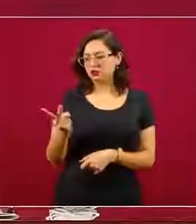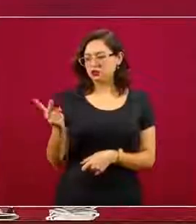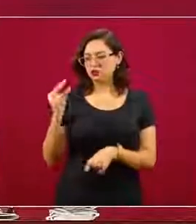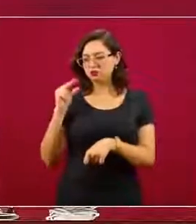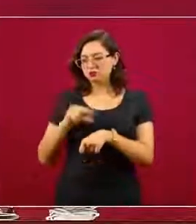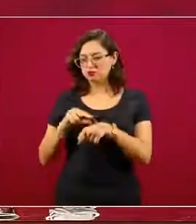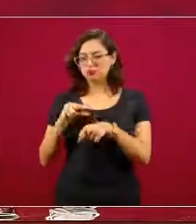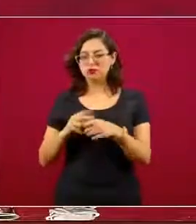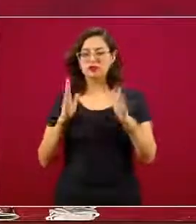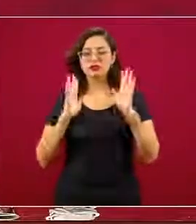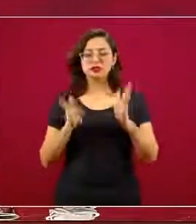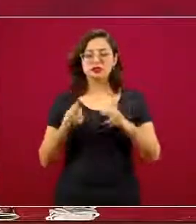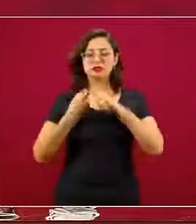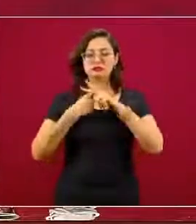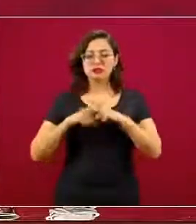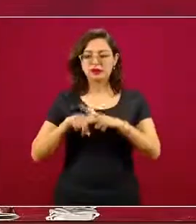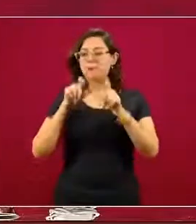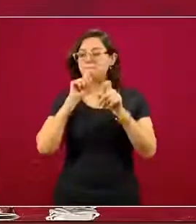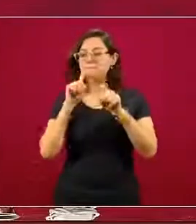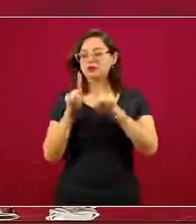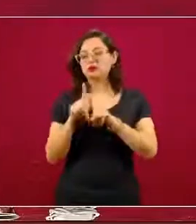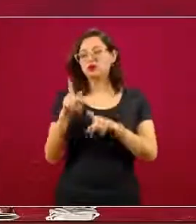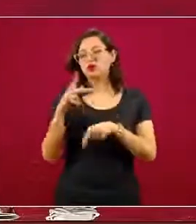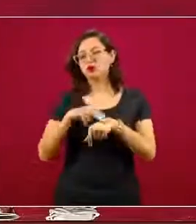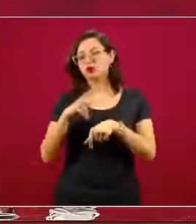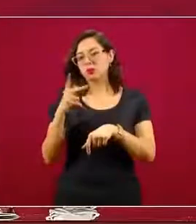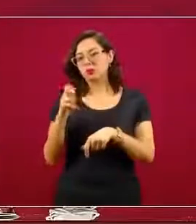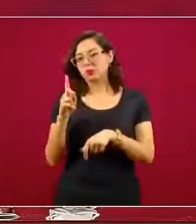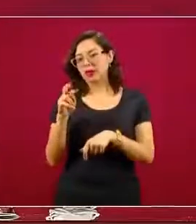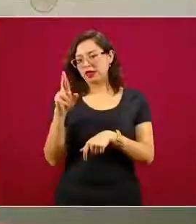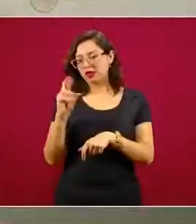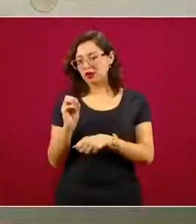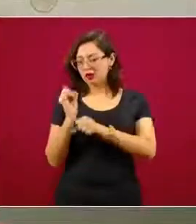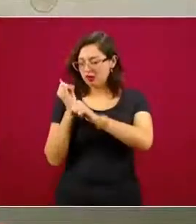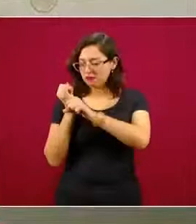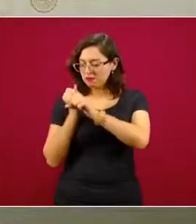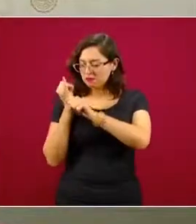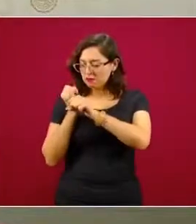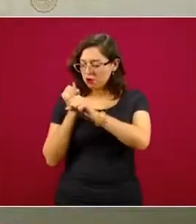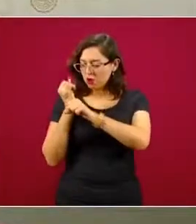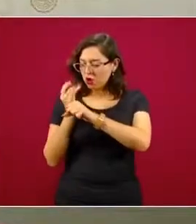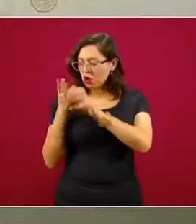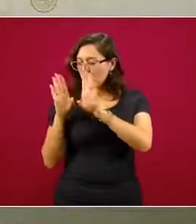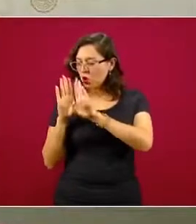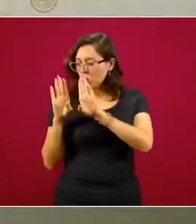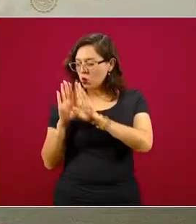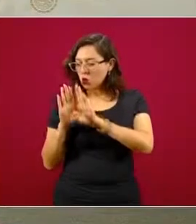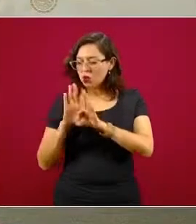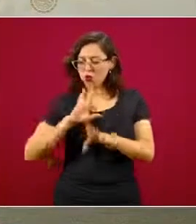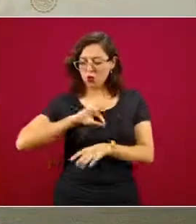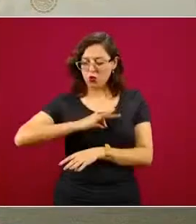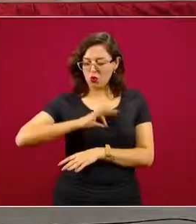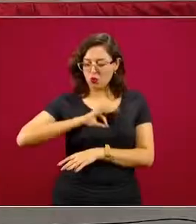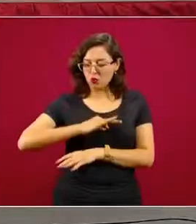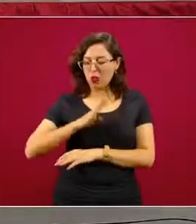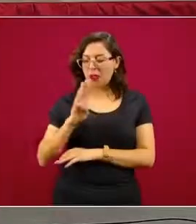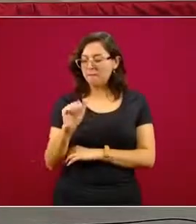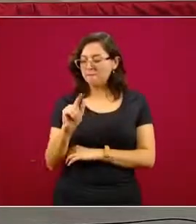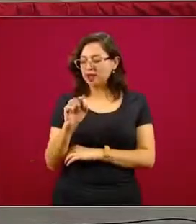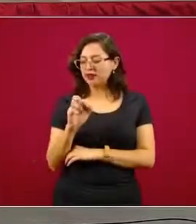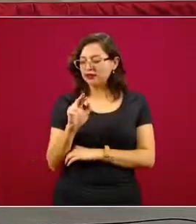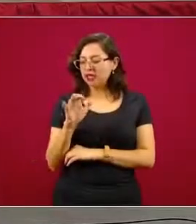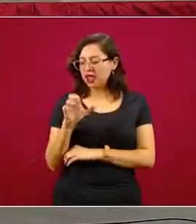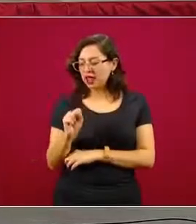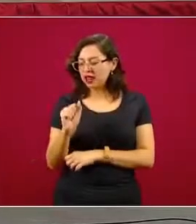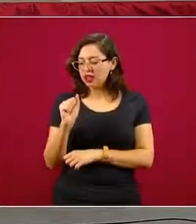han empezado, y con el doctor Pedro Saturno, han hecho investigaciones sobre resistencia antimicrobiana en bacterias que se